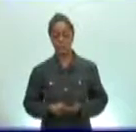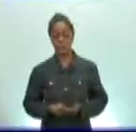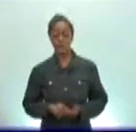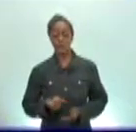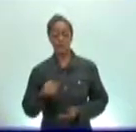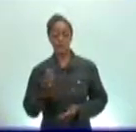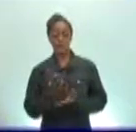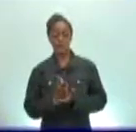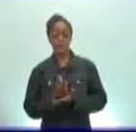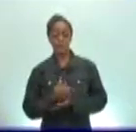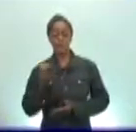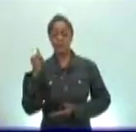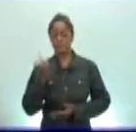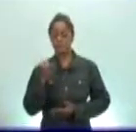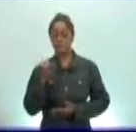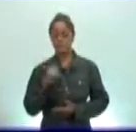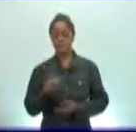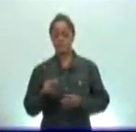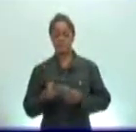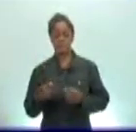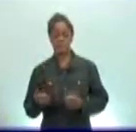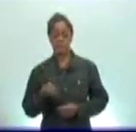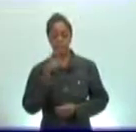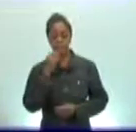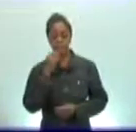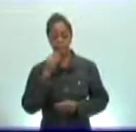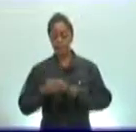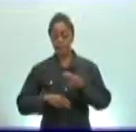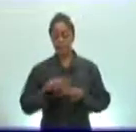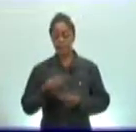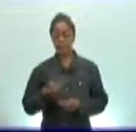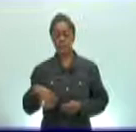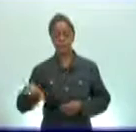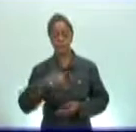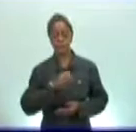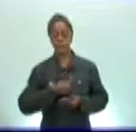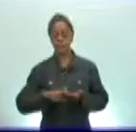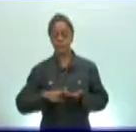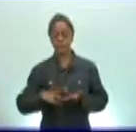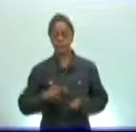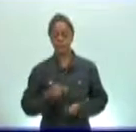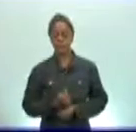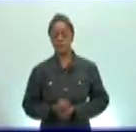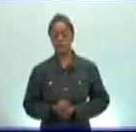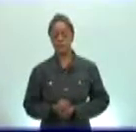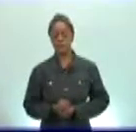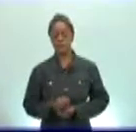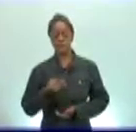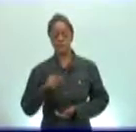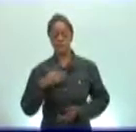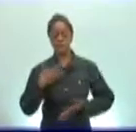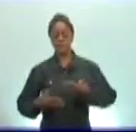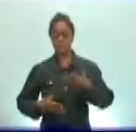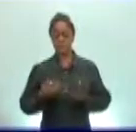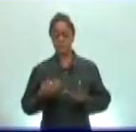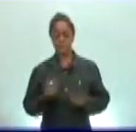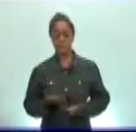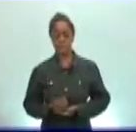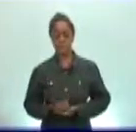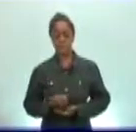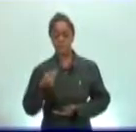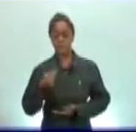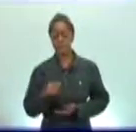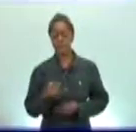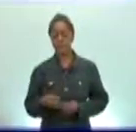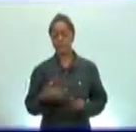estudio independiente para que puedan realizar durante la semana. Y esas actividades se las